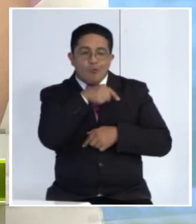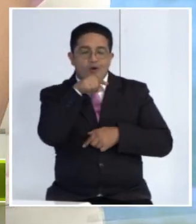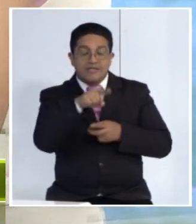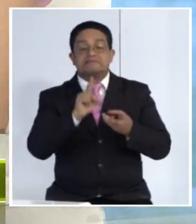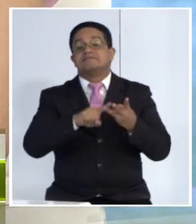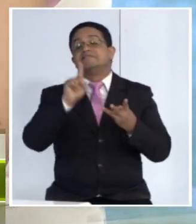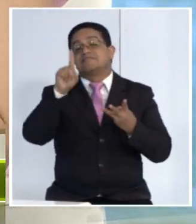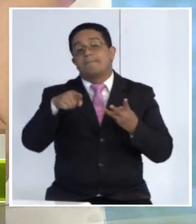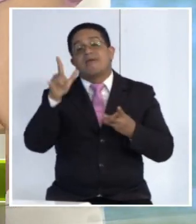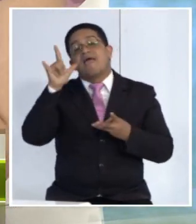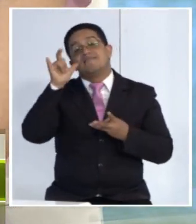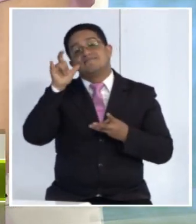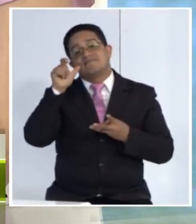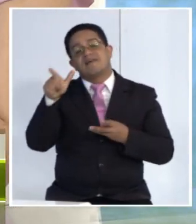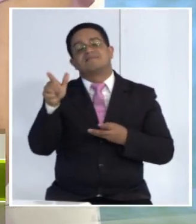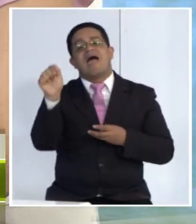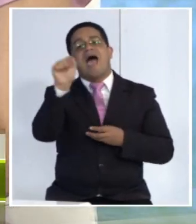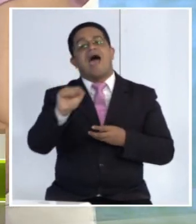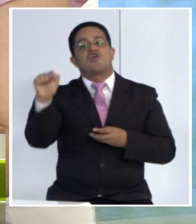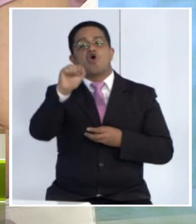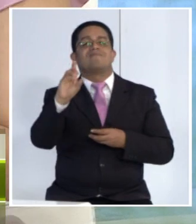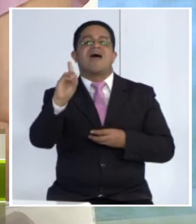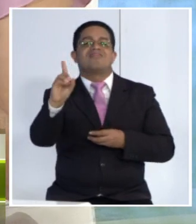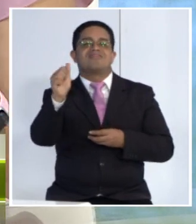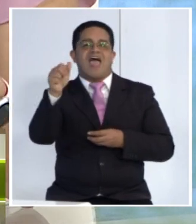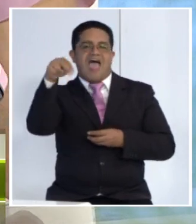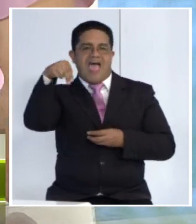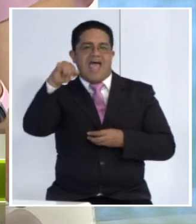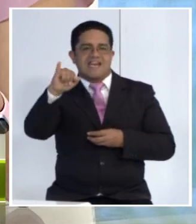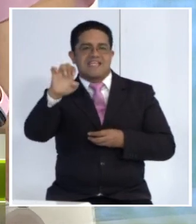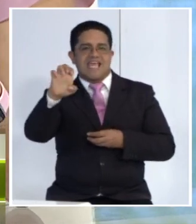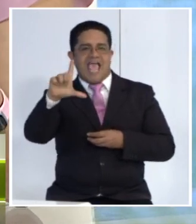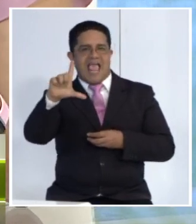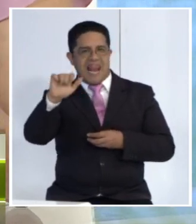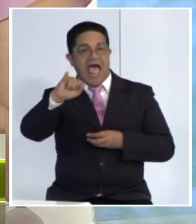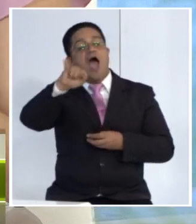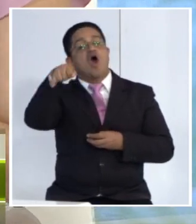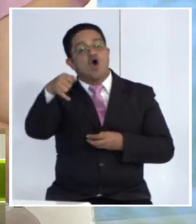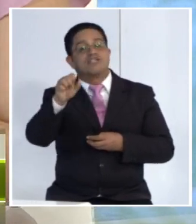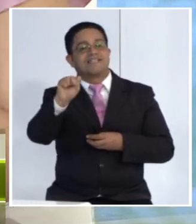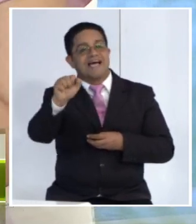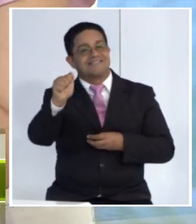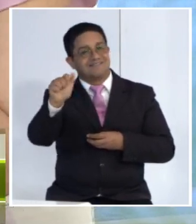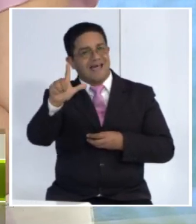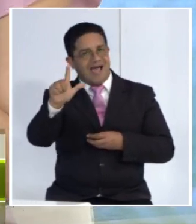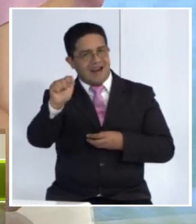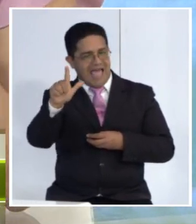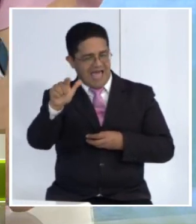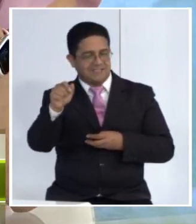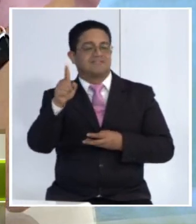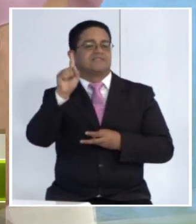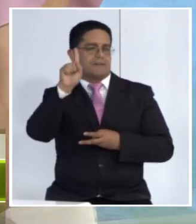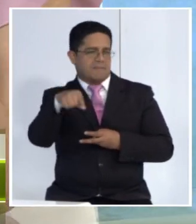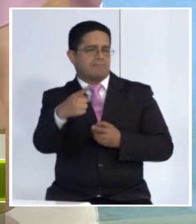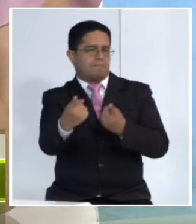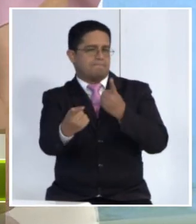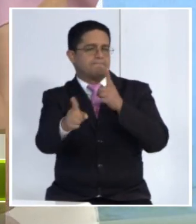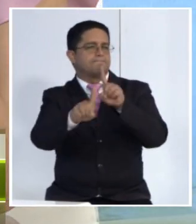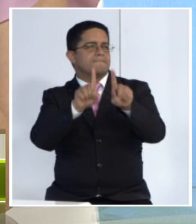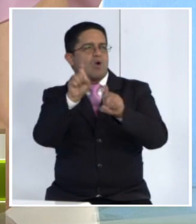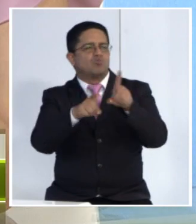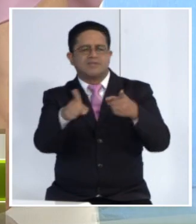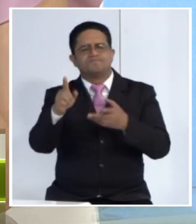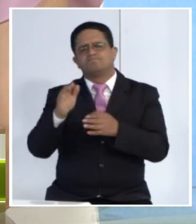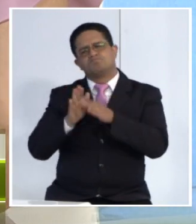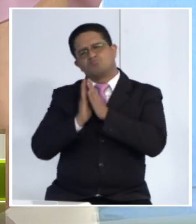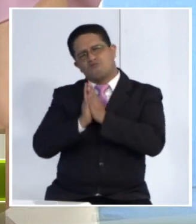del Instagram Live por @DanielaJSalas y puede realizar sus preguntas a través de esta vía. Doctor, vamos a recordarle a las personas de qué